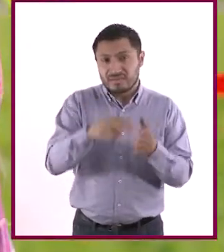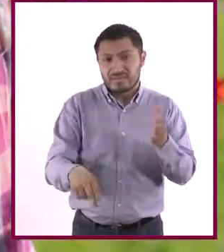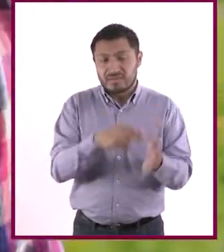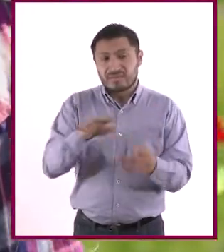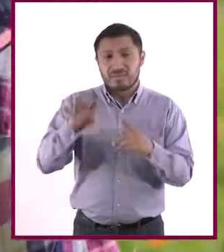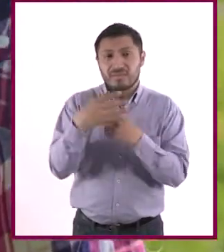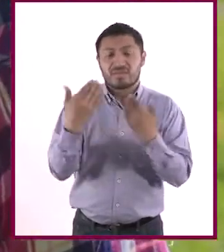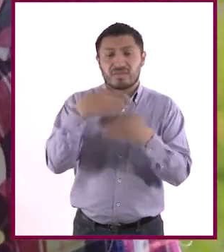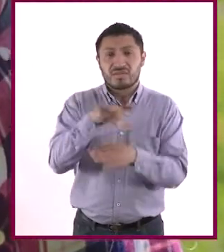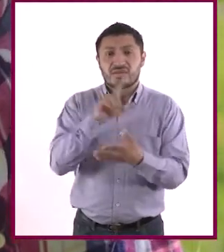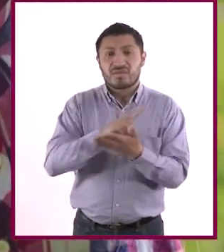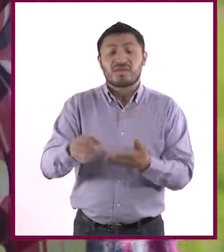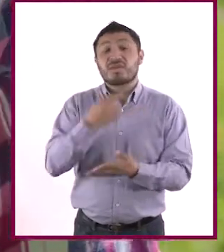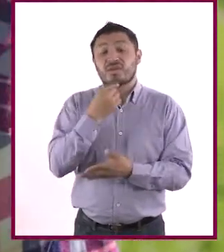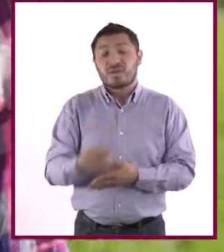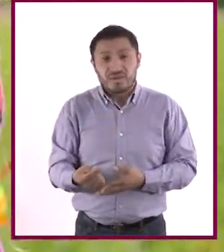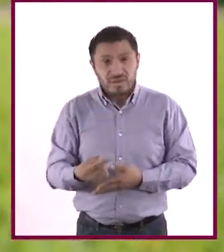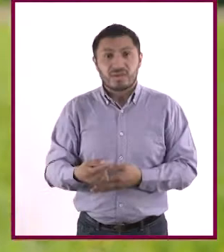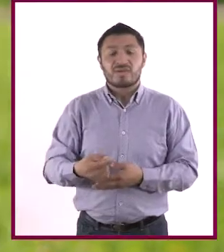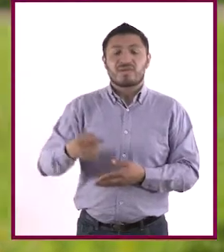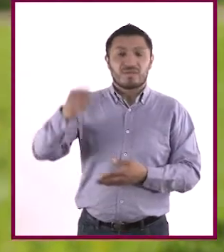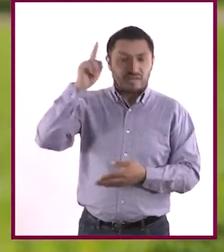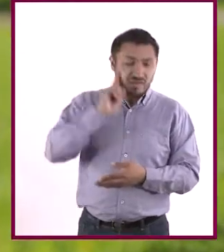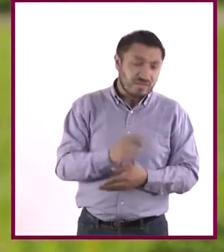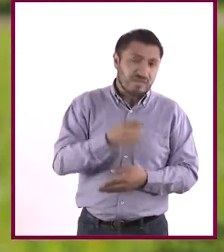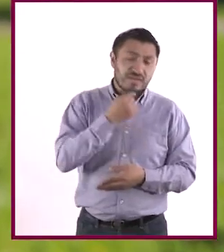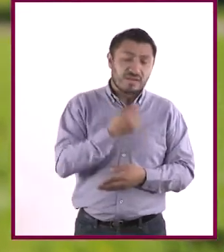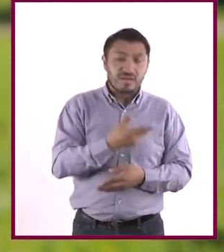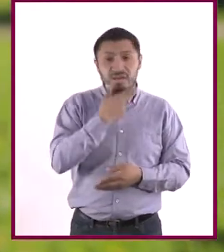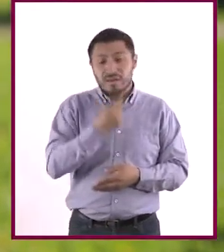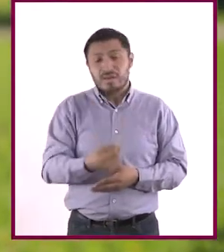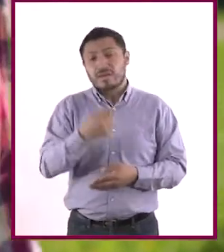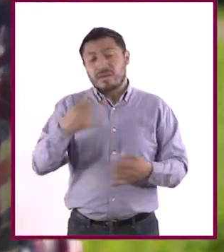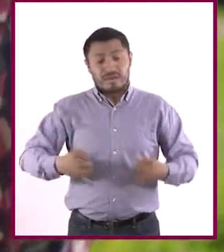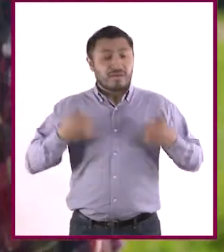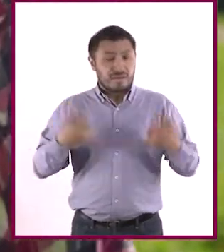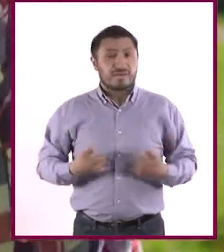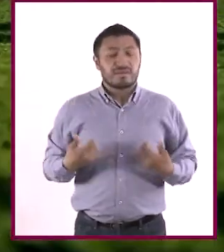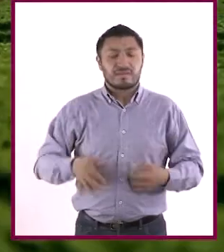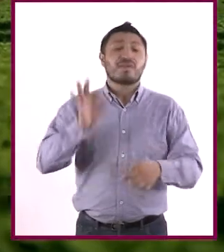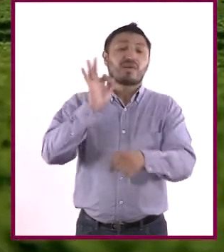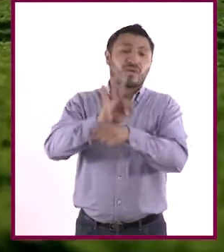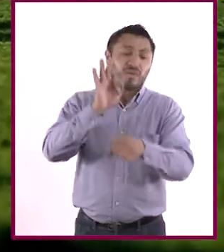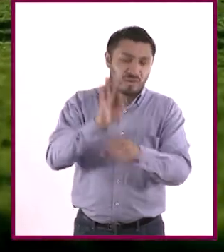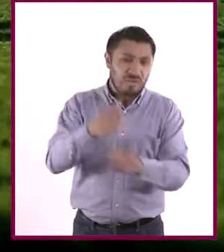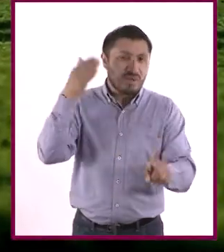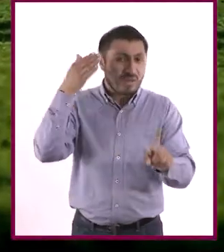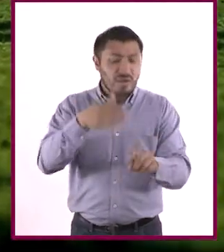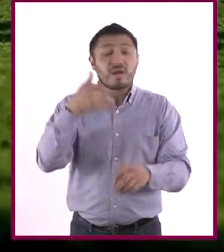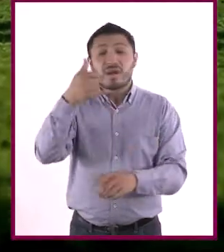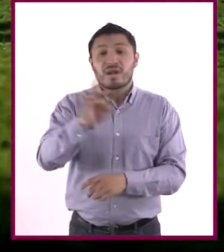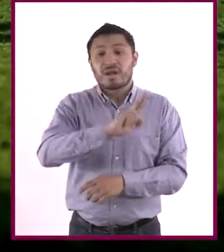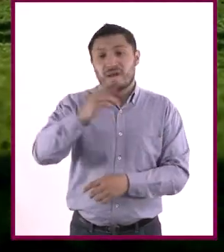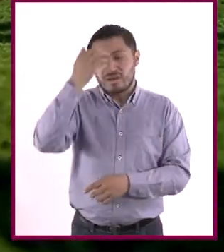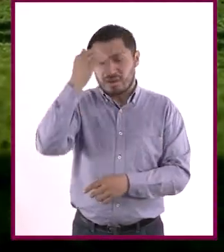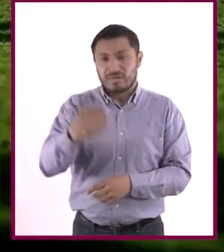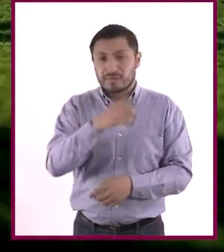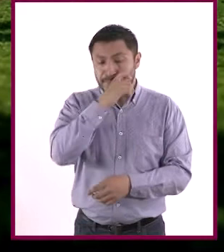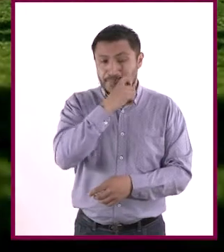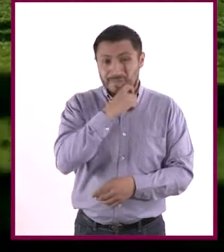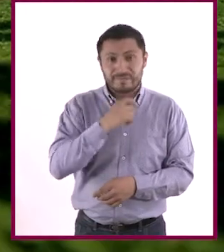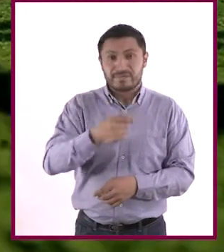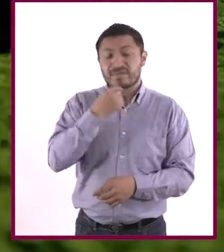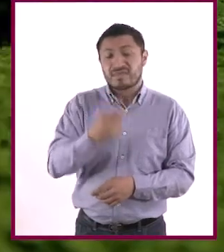los Derechos del Niño, la Niña y los Adolescentes, que además de buscar su protección, reconoce el papel de niñas y niños